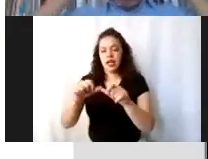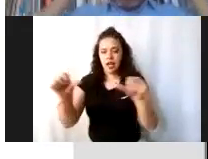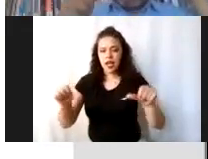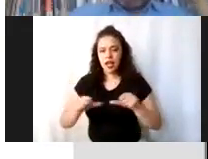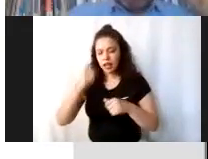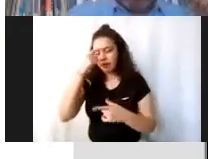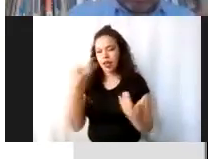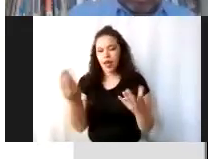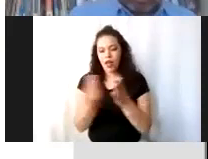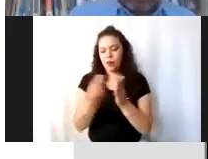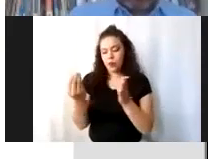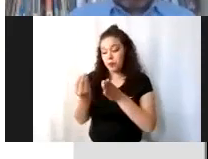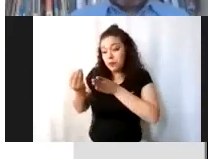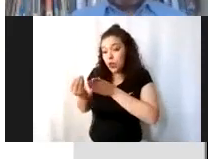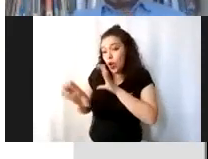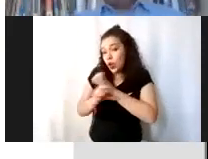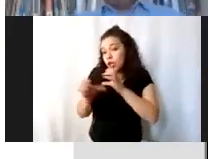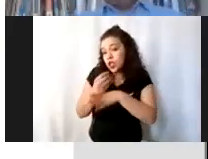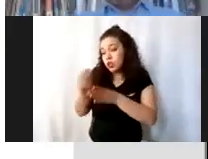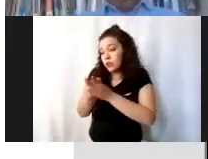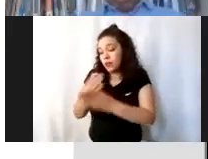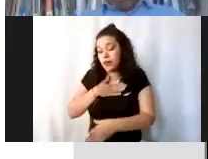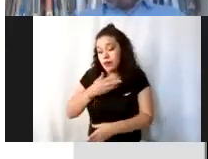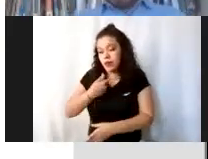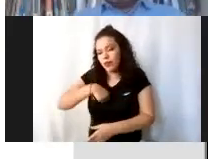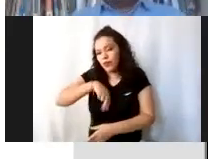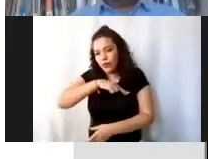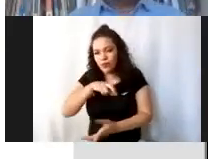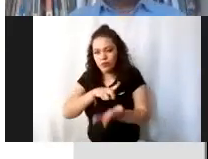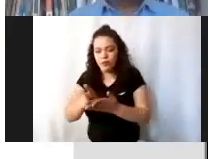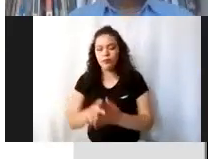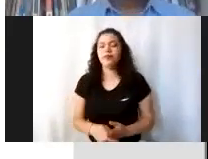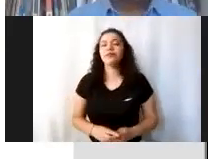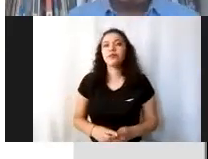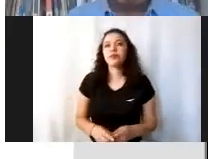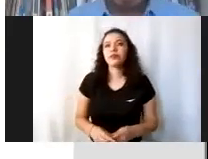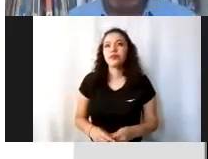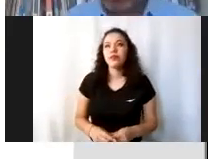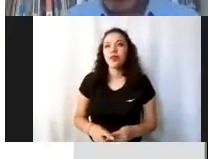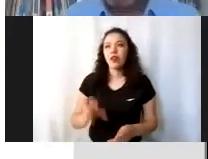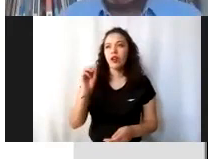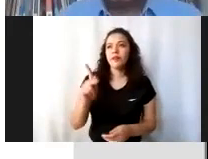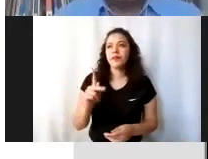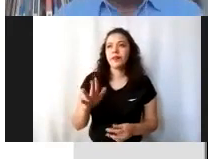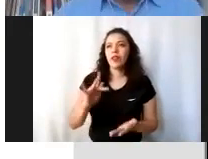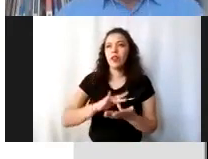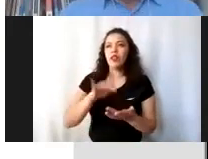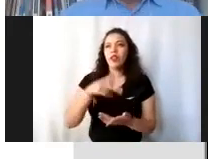privacidad de nuestros derechos. Ok, gracias por tus